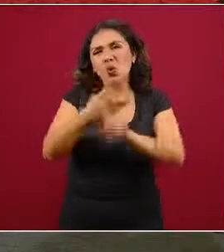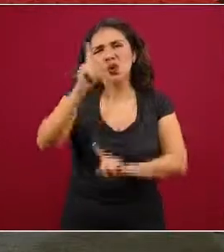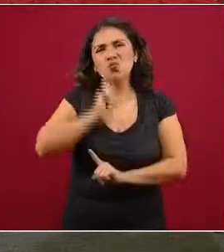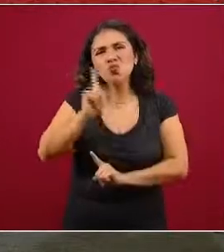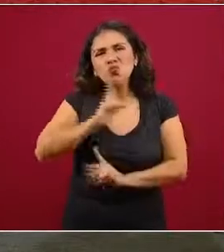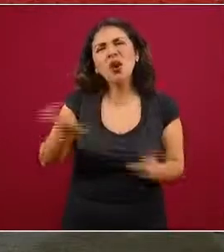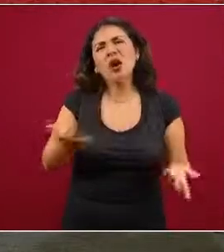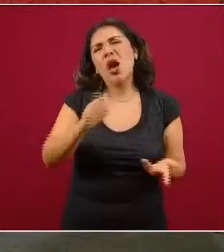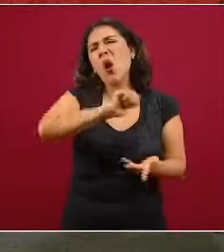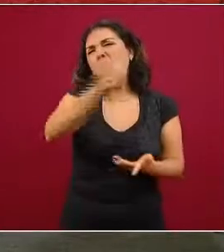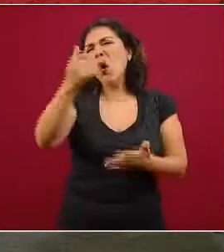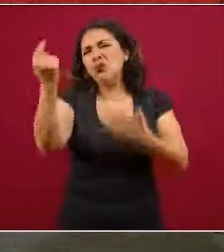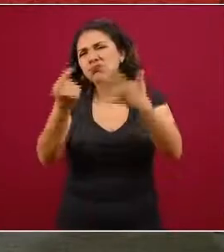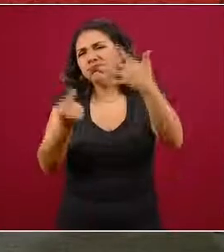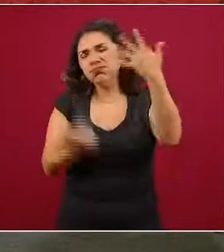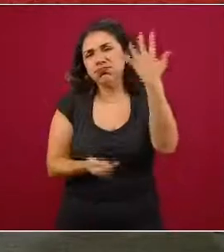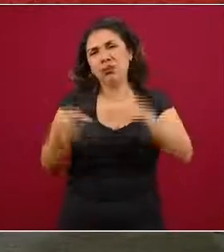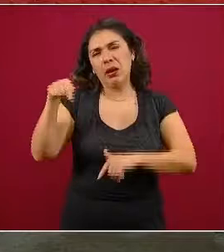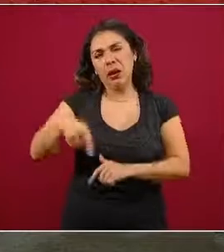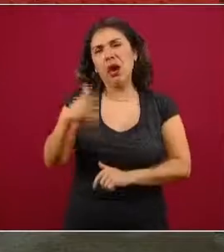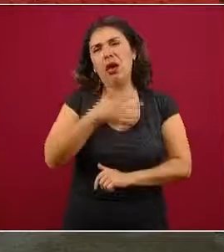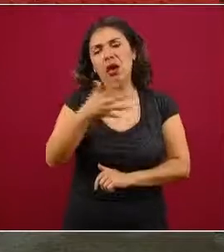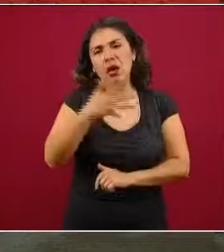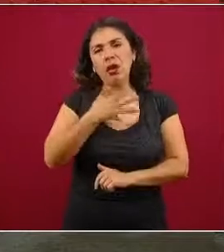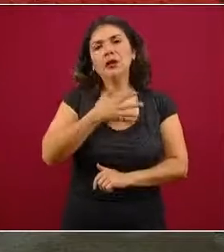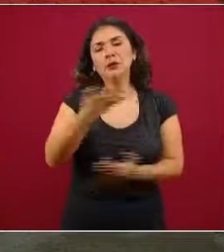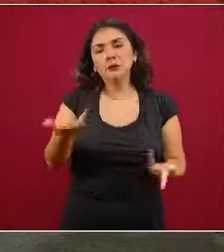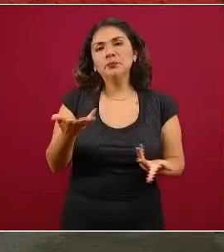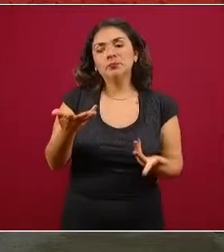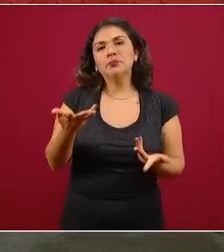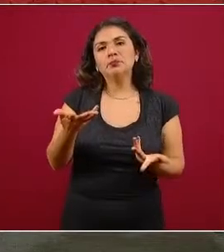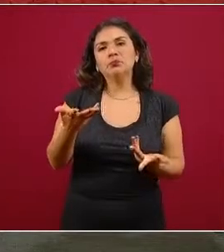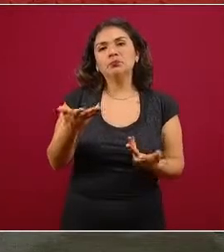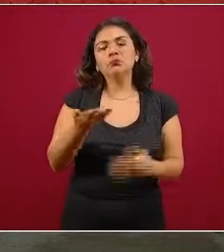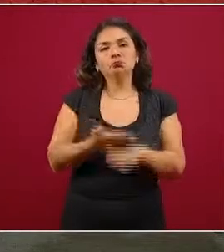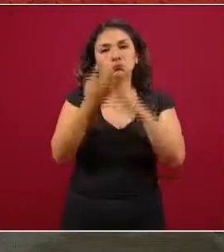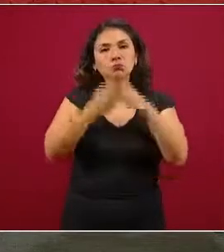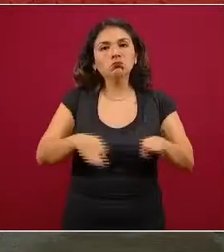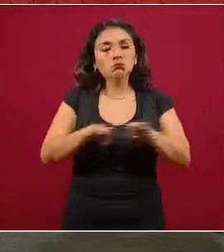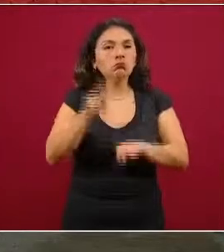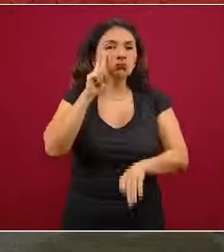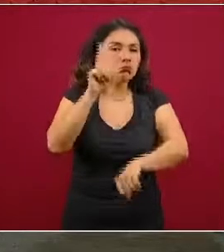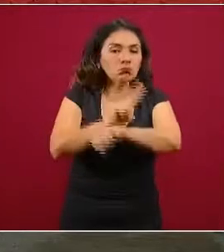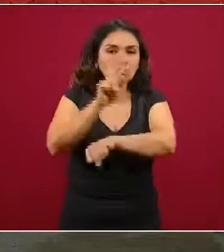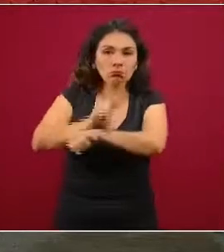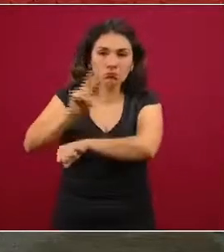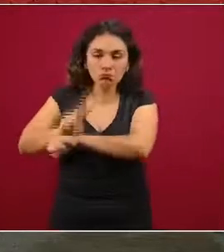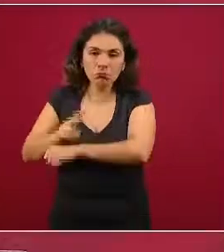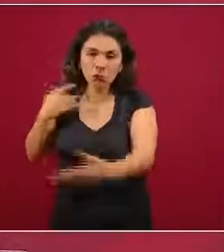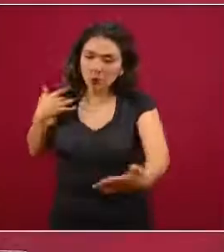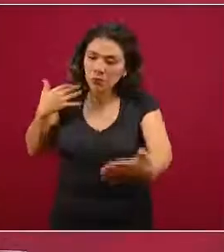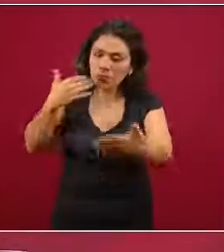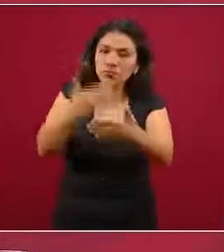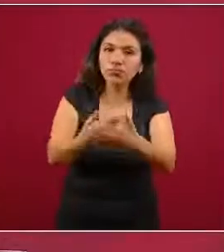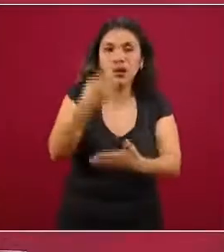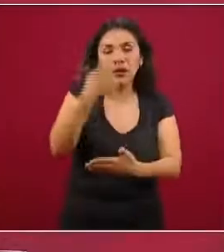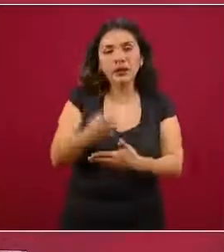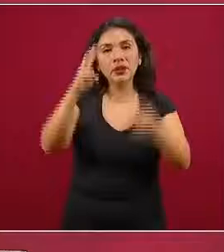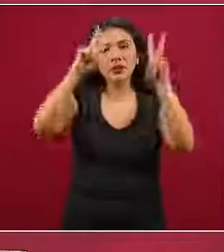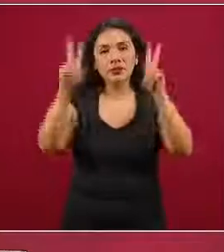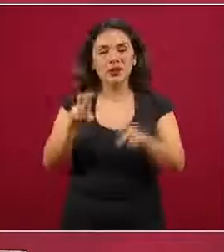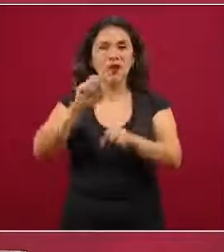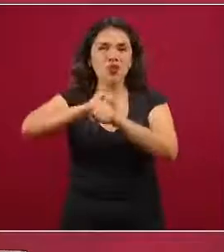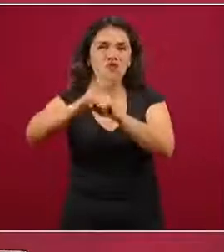otros elementos que nos han tenido ocupados y atentos durante la pandemia de